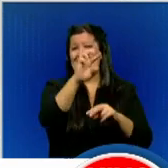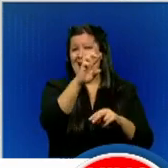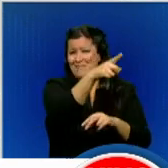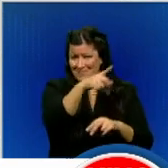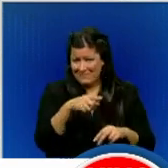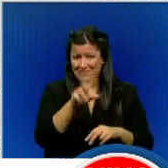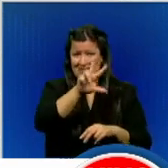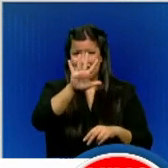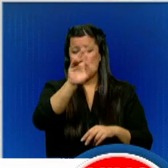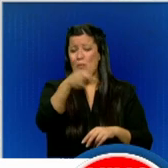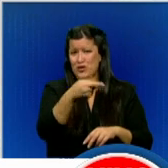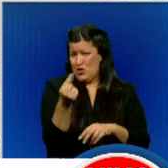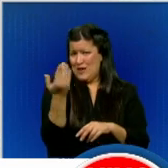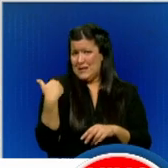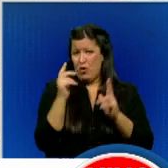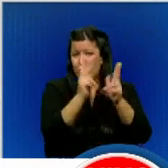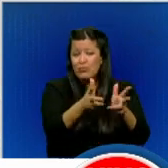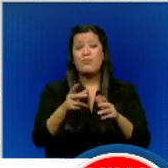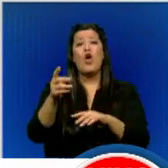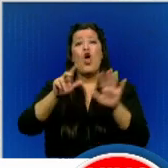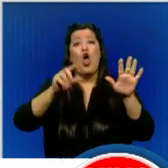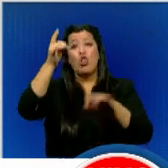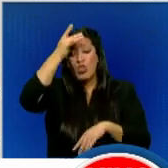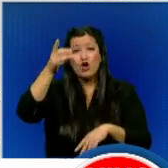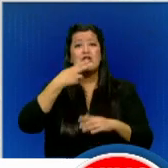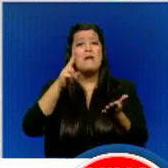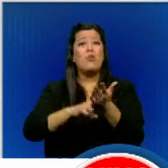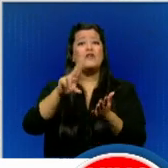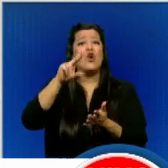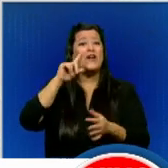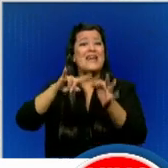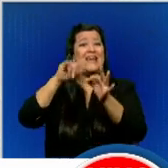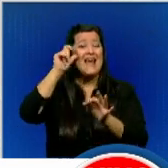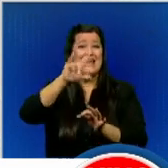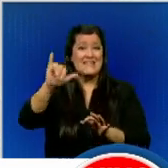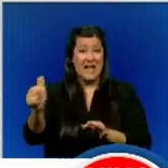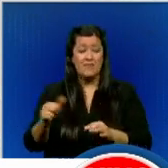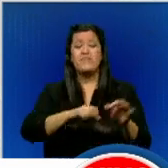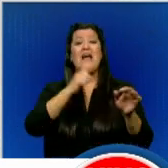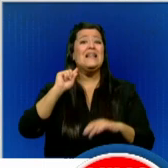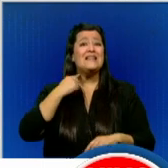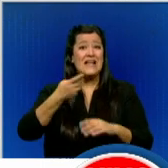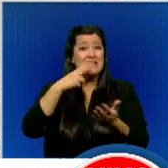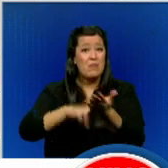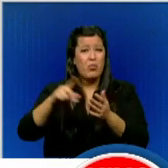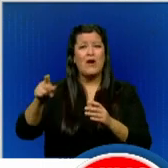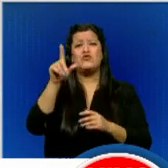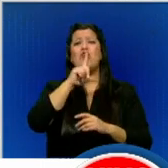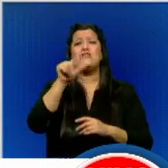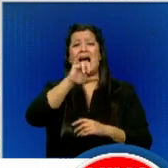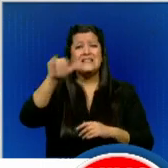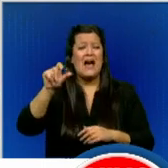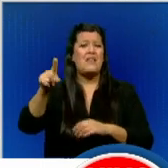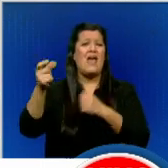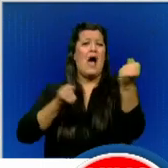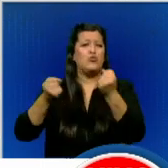extranjera este que se anunciase un poquito 12 el impuesto a la riqueza este fue temporario en teoría 13 tasa de fiscalización en transporte automotor la